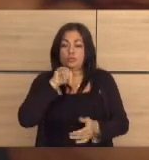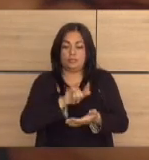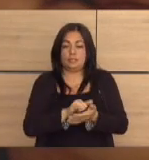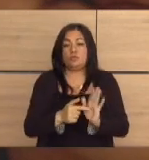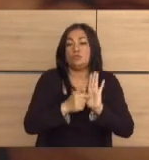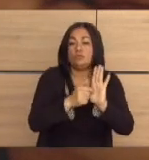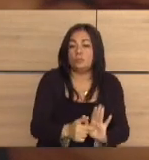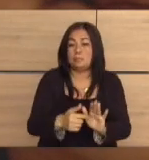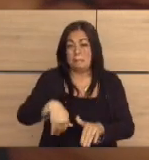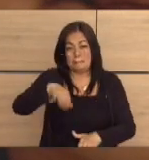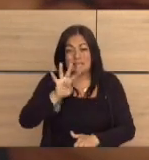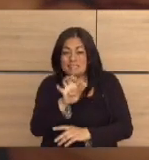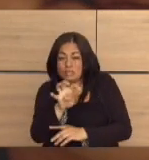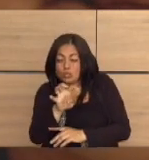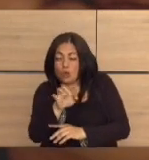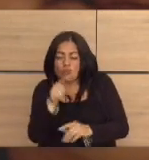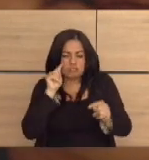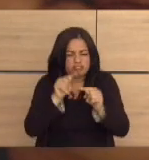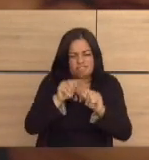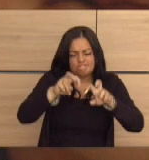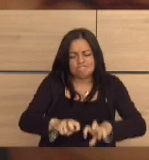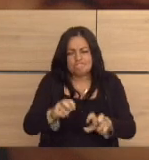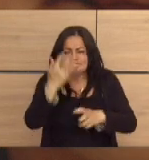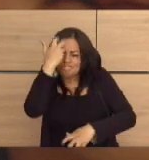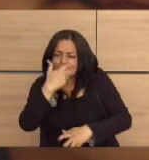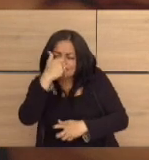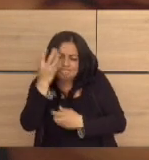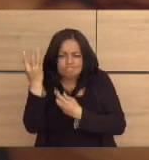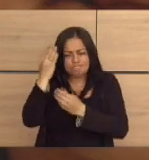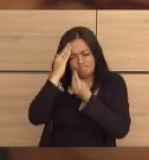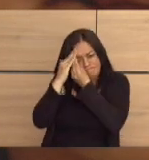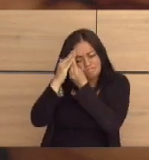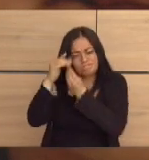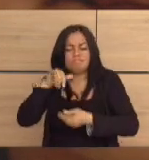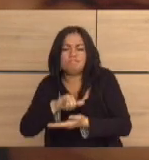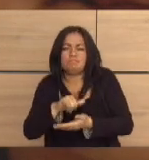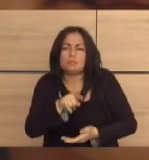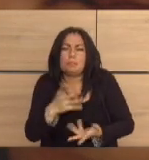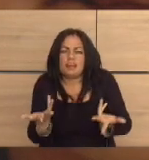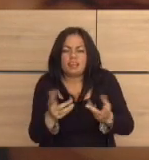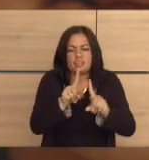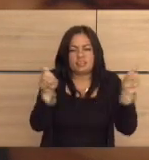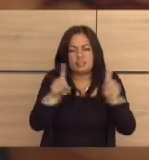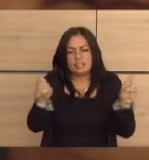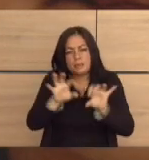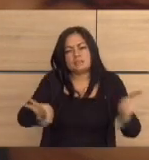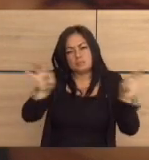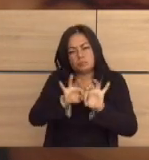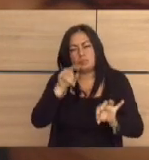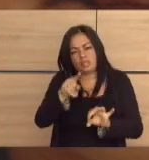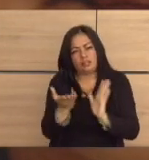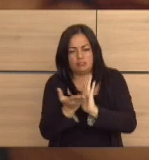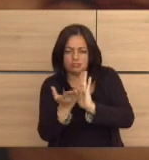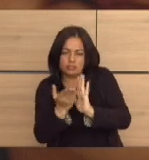y noveno, más que con un afán de jerarquizar y de hacer rankings, de dar mucha información sobre temas que son claves en el escenario